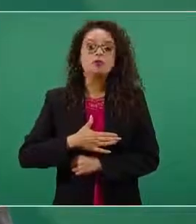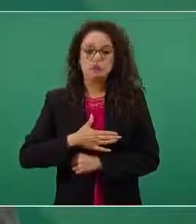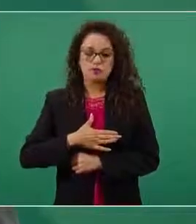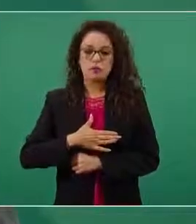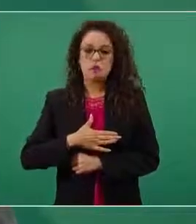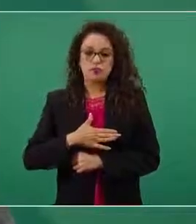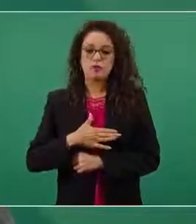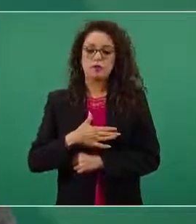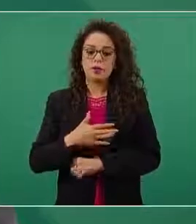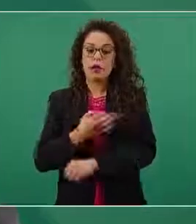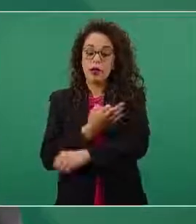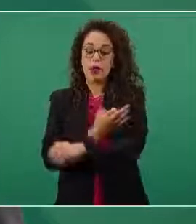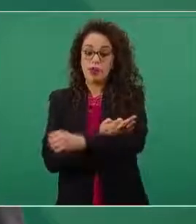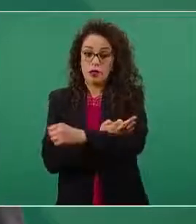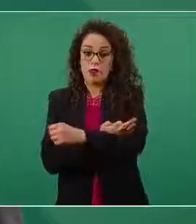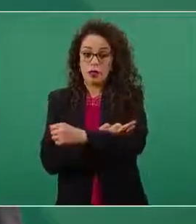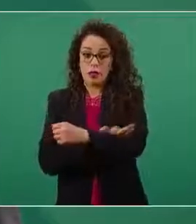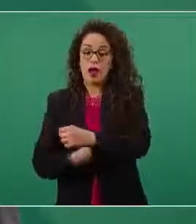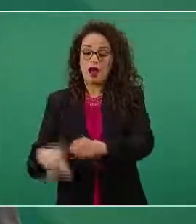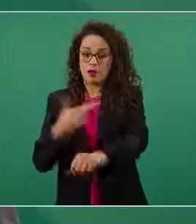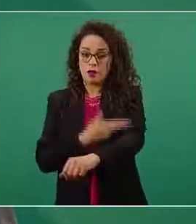tarda, pero llega.